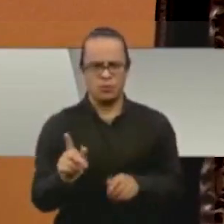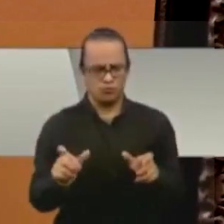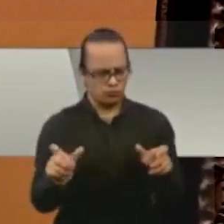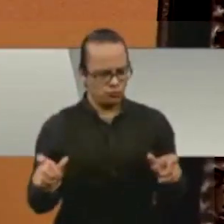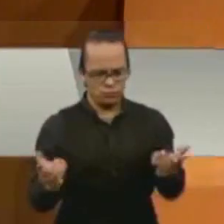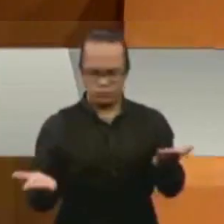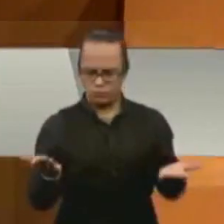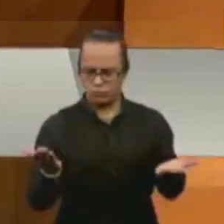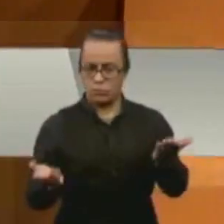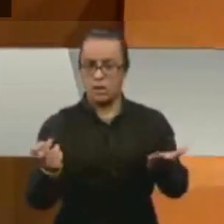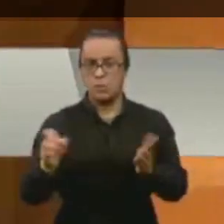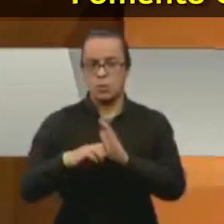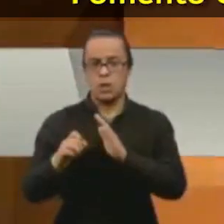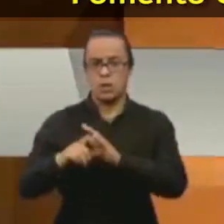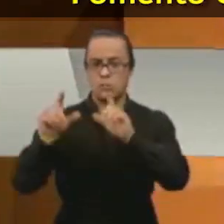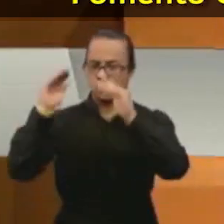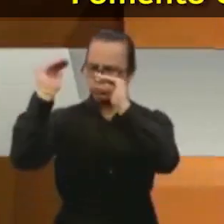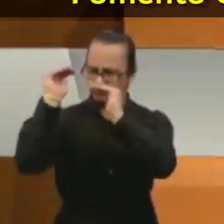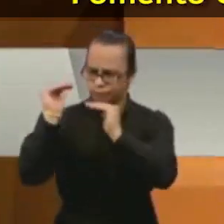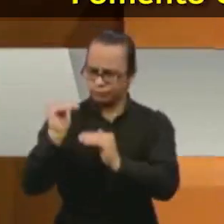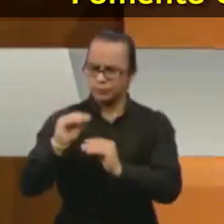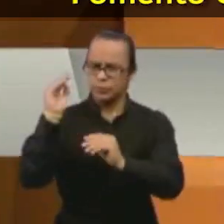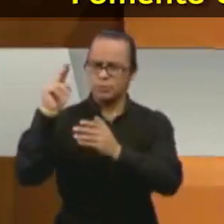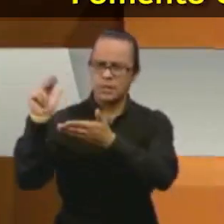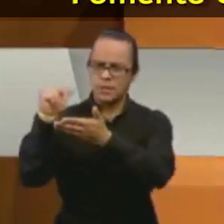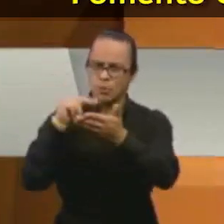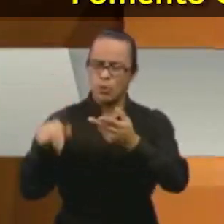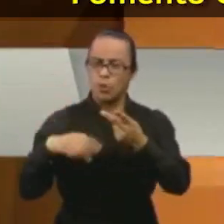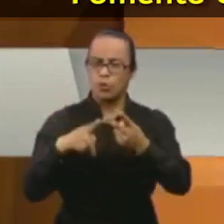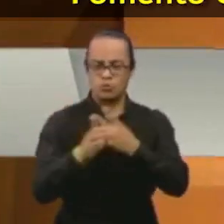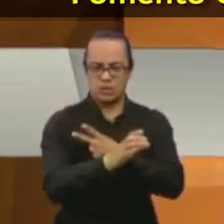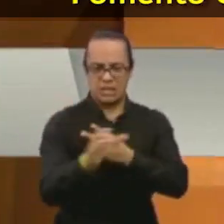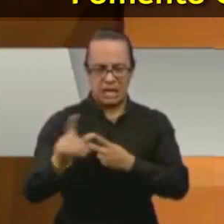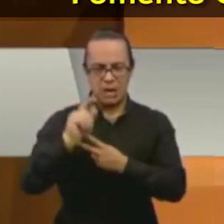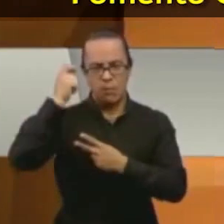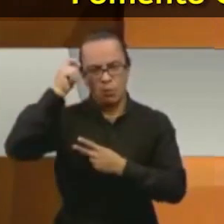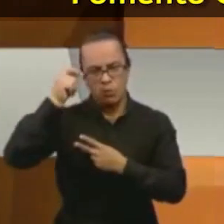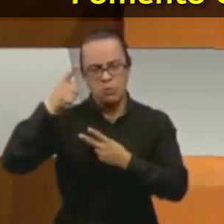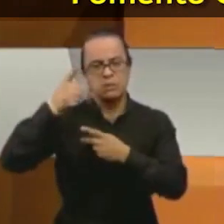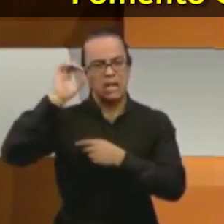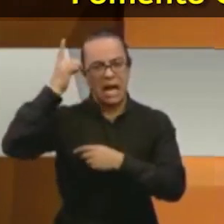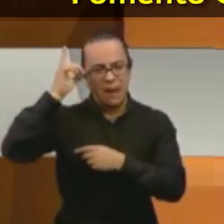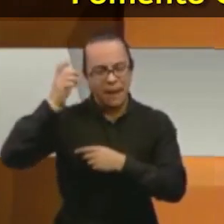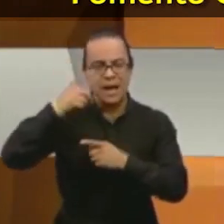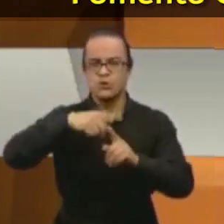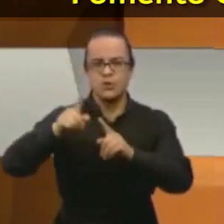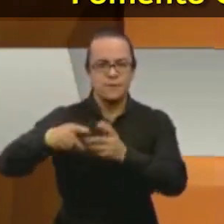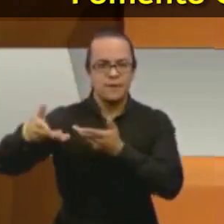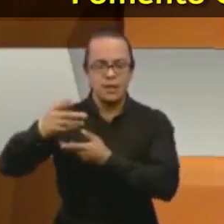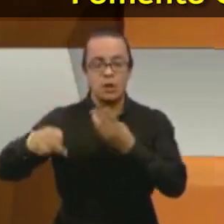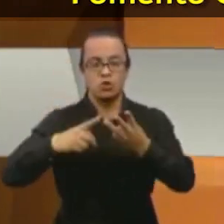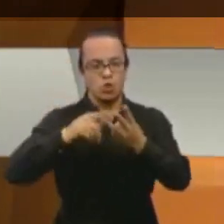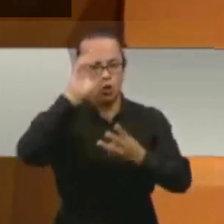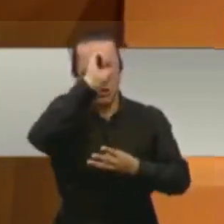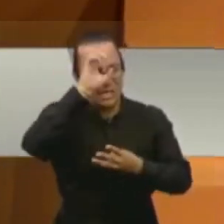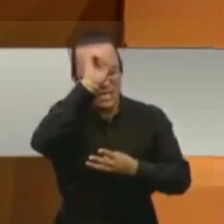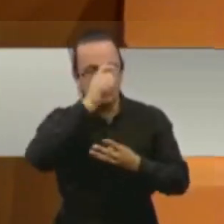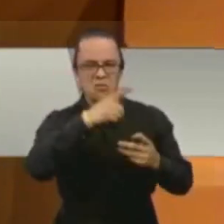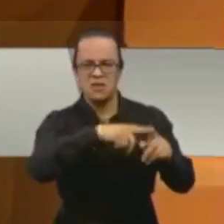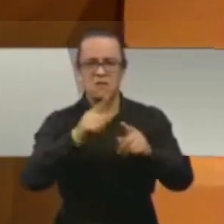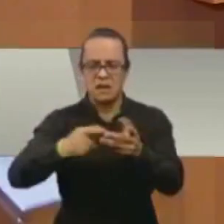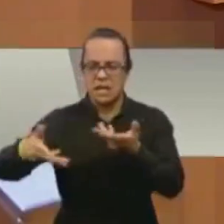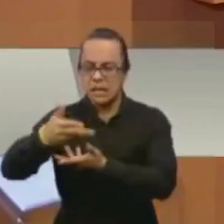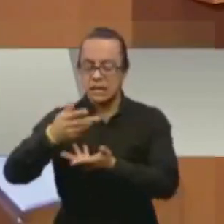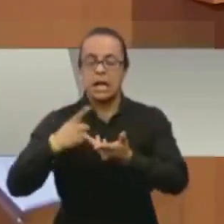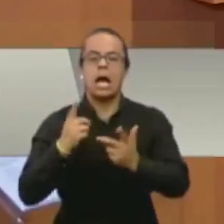con artesanías, las escenas de campo en donde aparecen los campesinos con los caballitos, las escenas circenses, por supuesto que